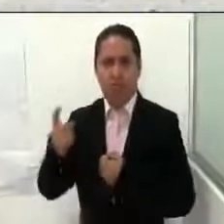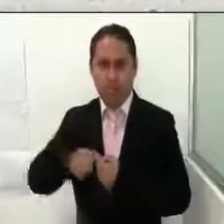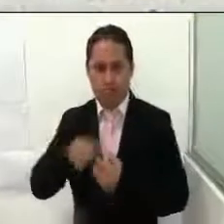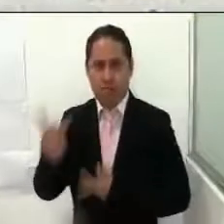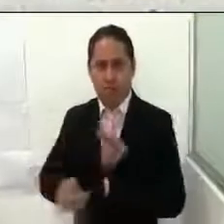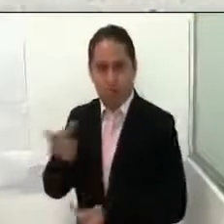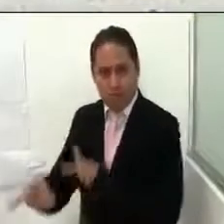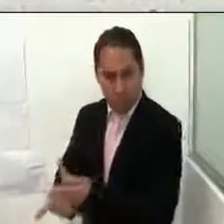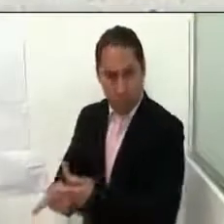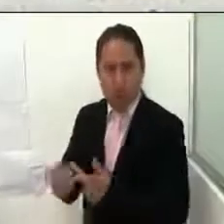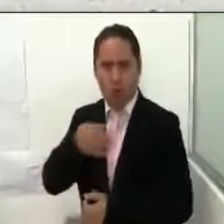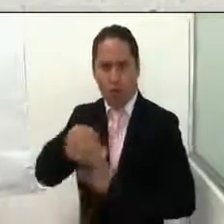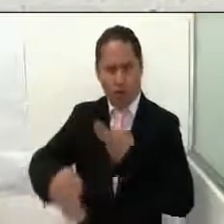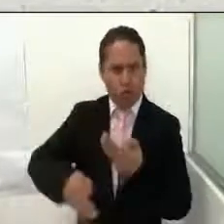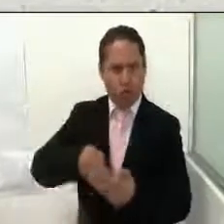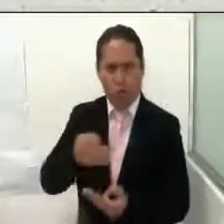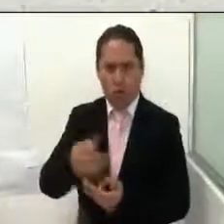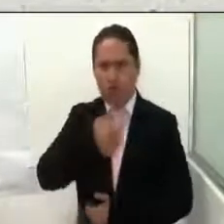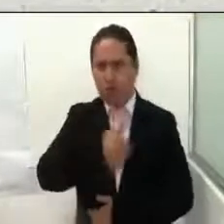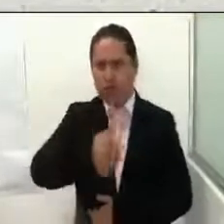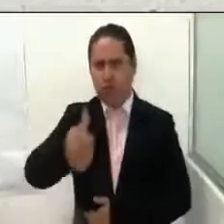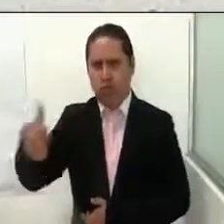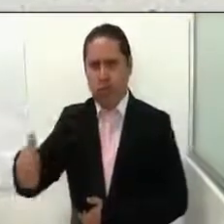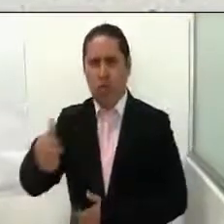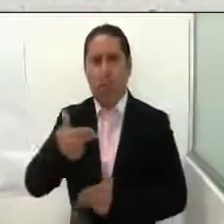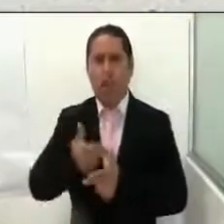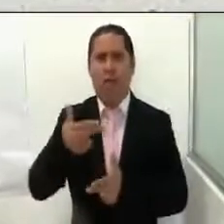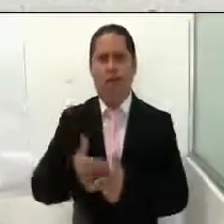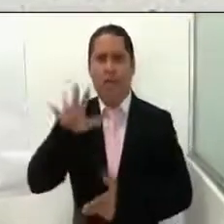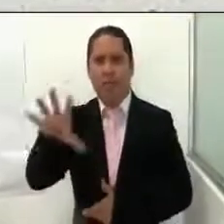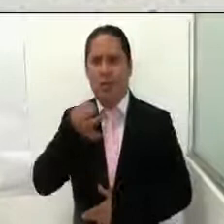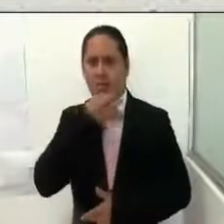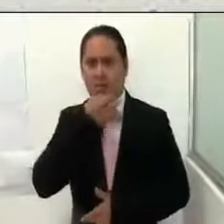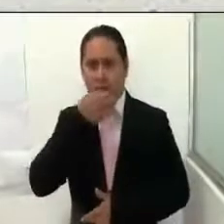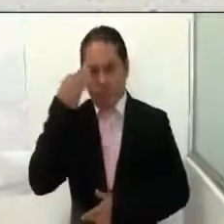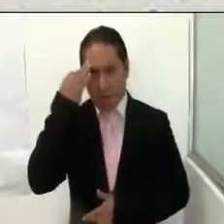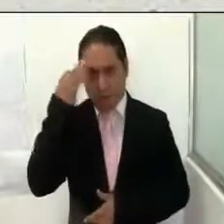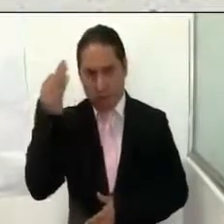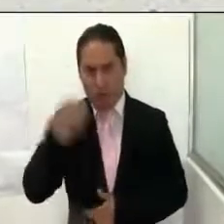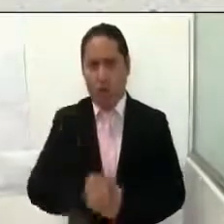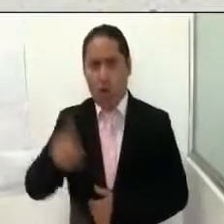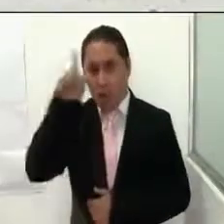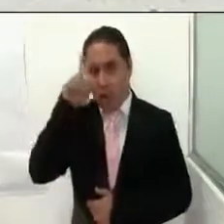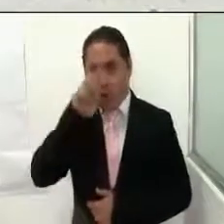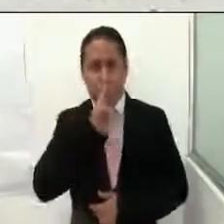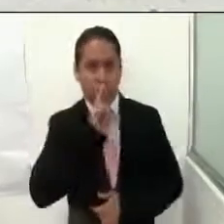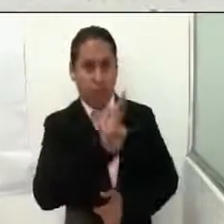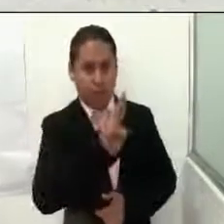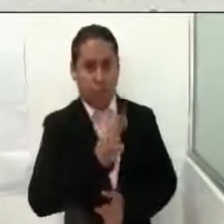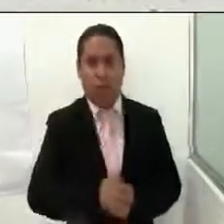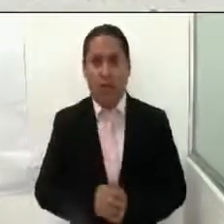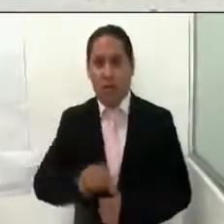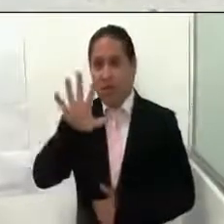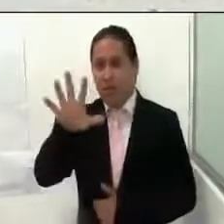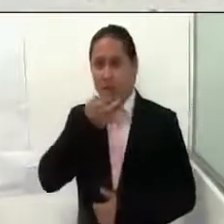de esta comisión para hacer una pregunta por un tiempo máximo de 5 minutos y se dará el consejero jurídico del gobernador un tiempo máximo de 5